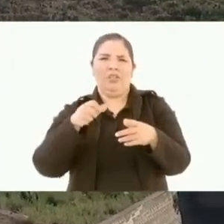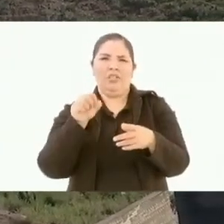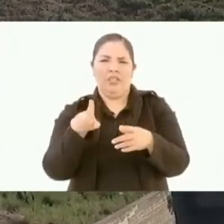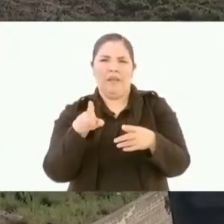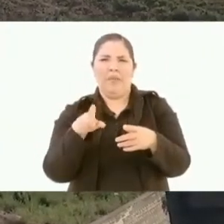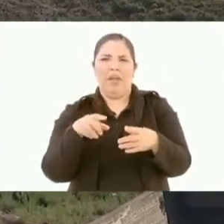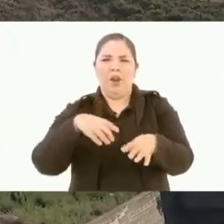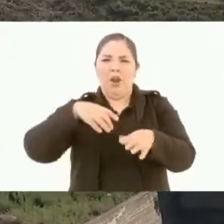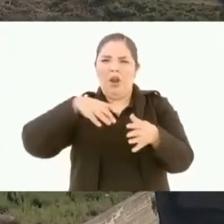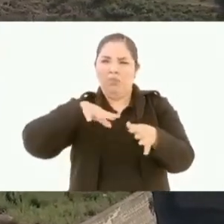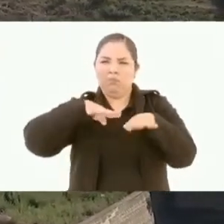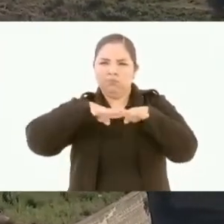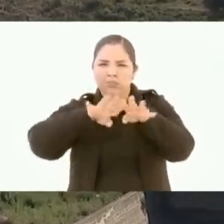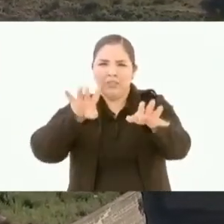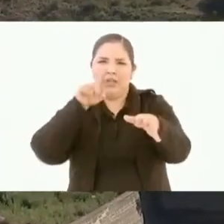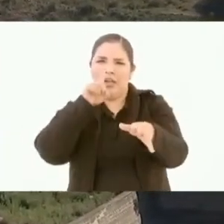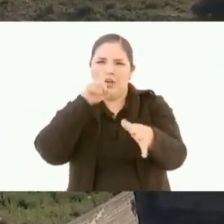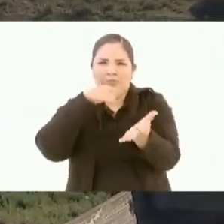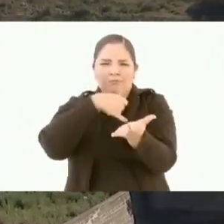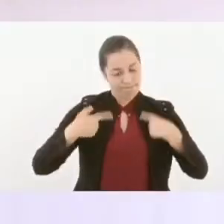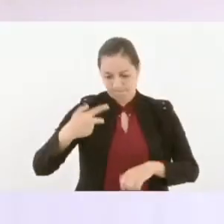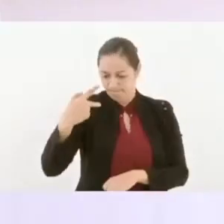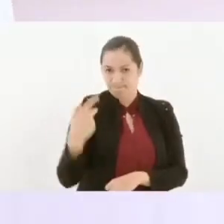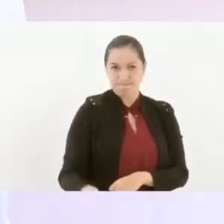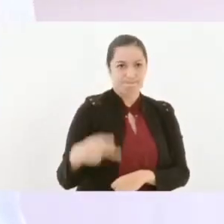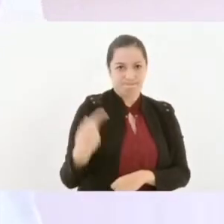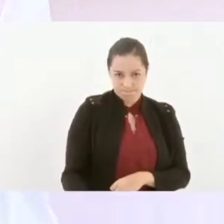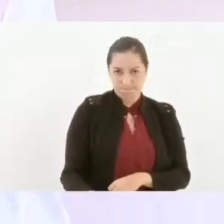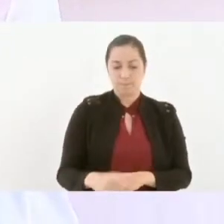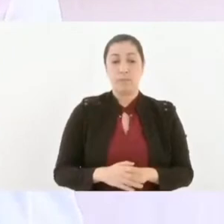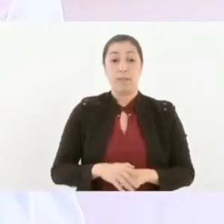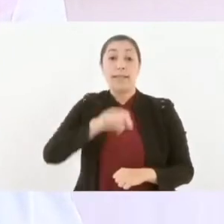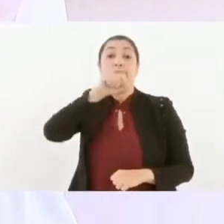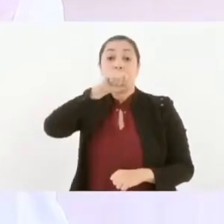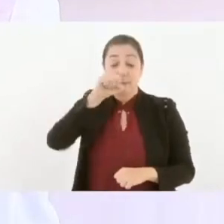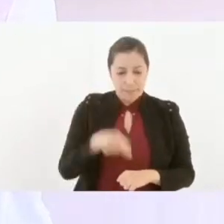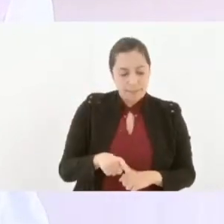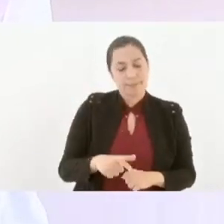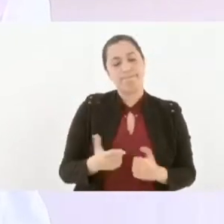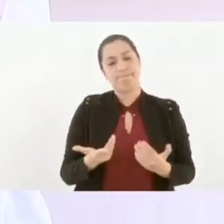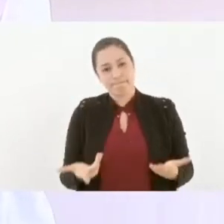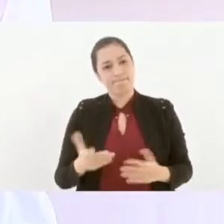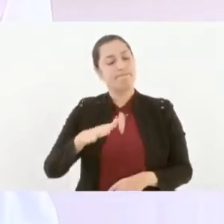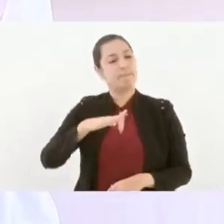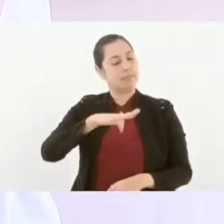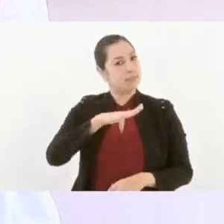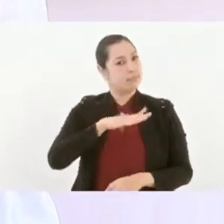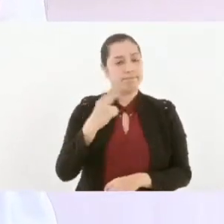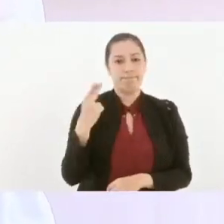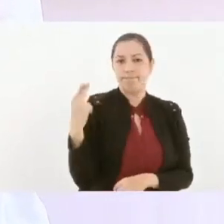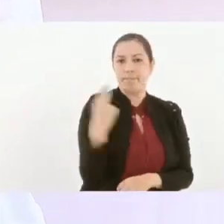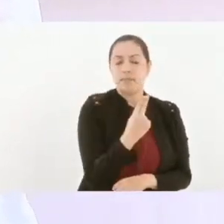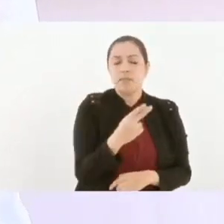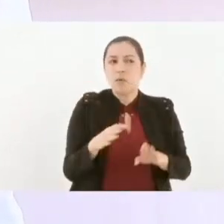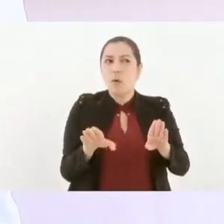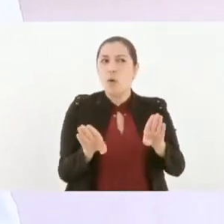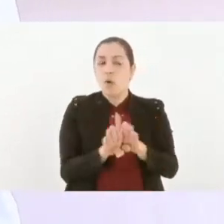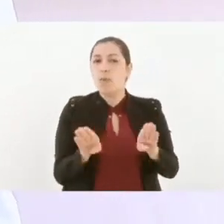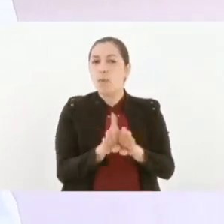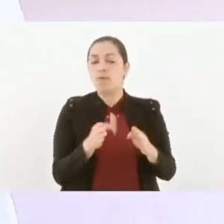de ellos mismos y que se tiene que buscar la forma de